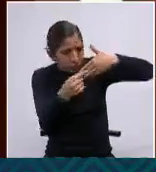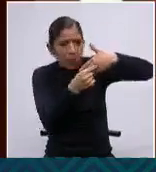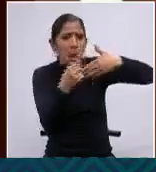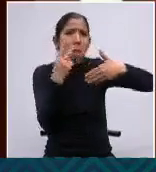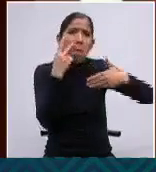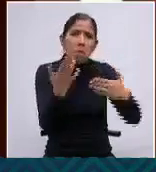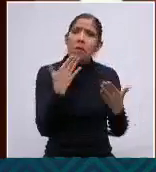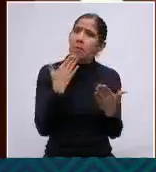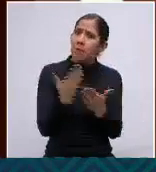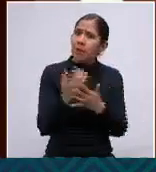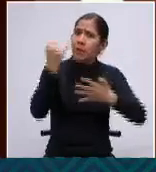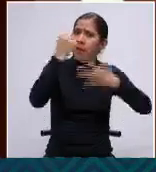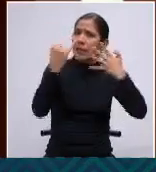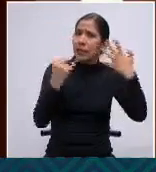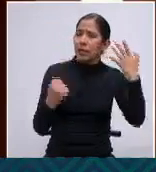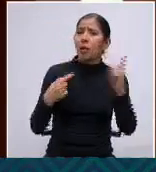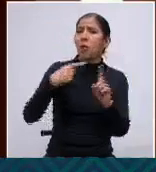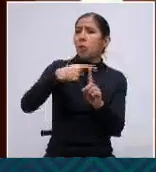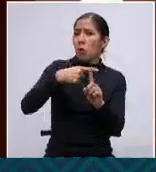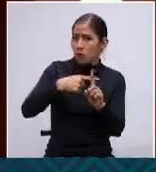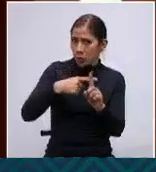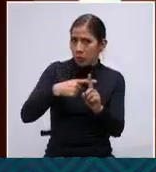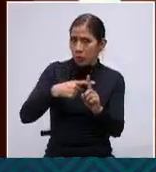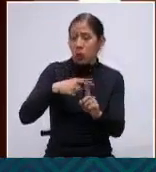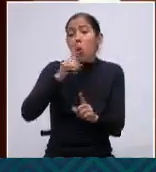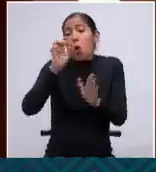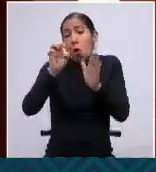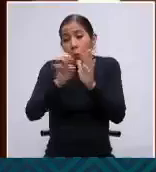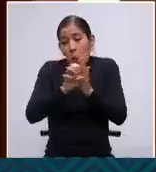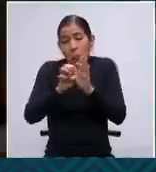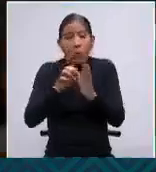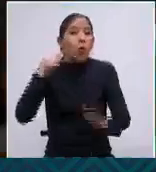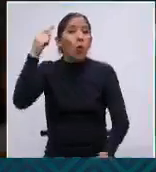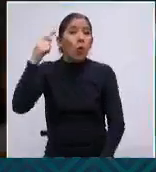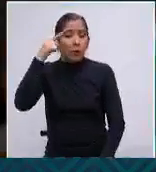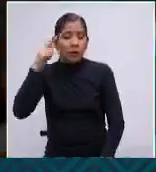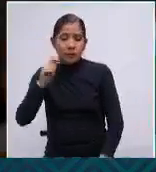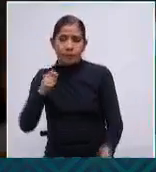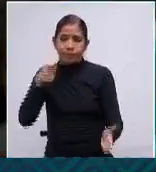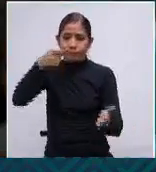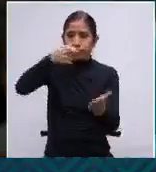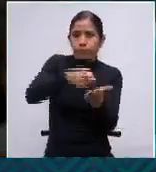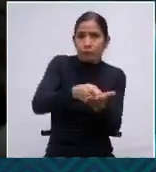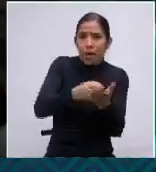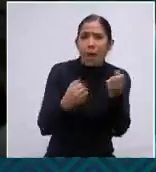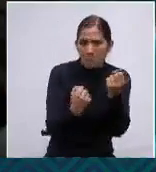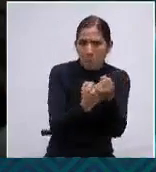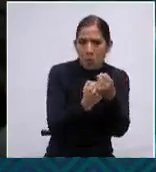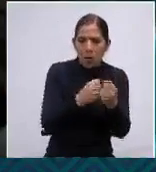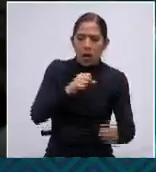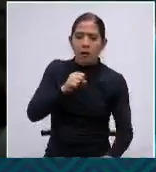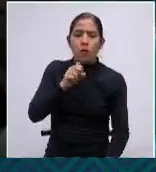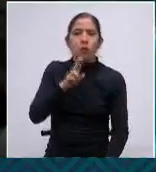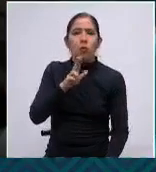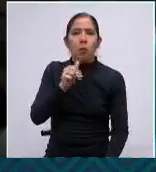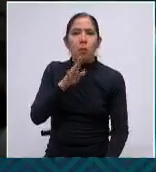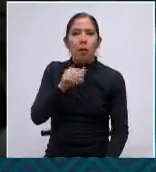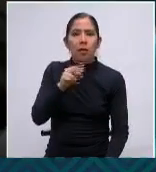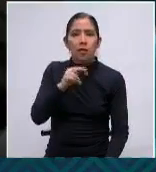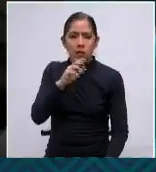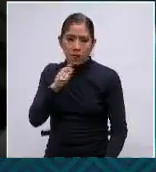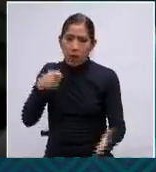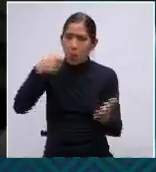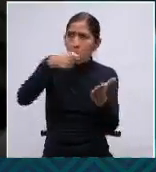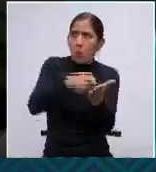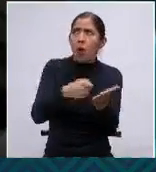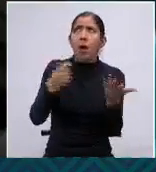la subvención, por señalar uno de sus componentes fundamentales, la subvención ya tiene algo más de una